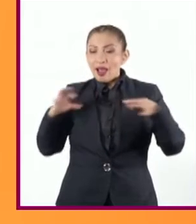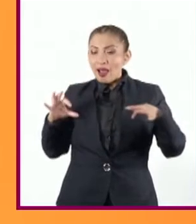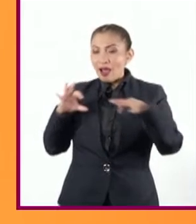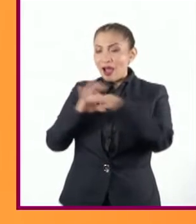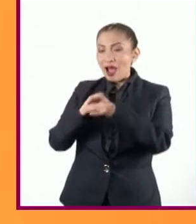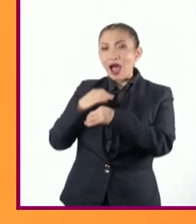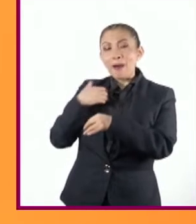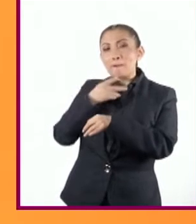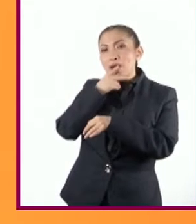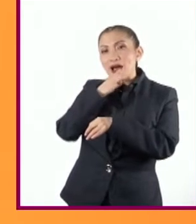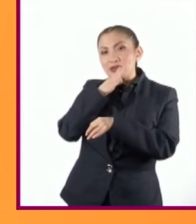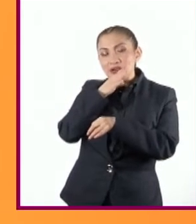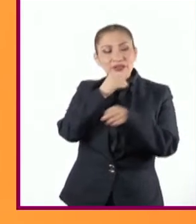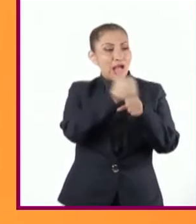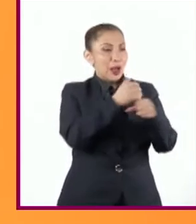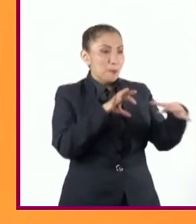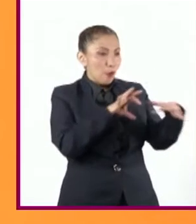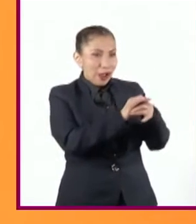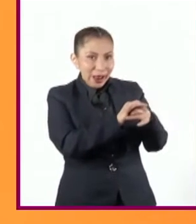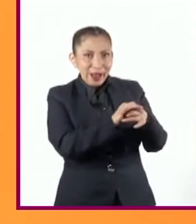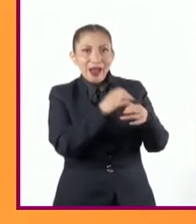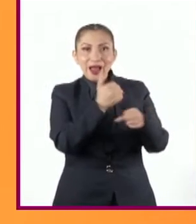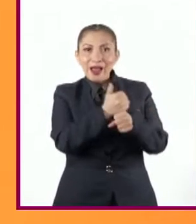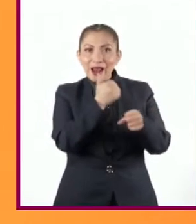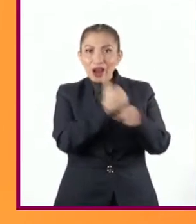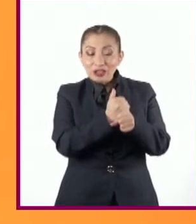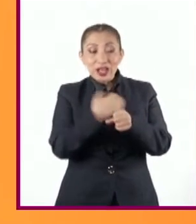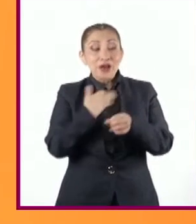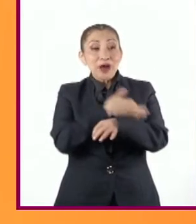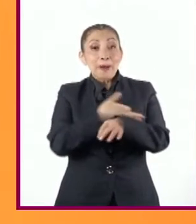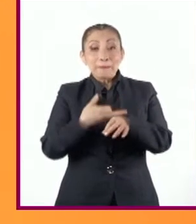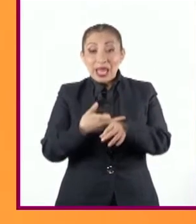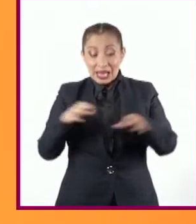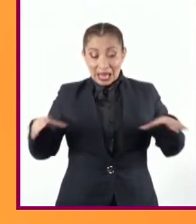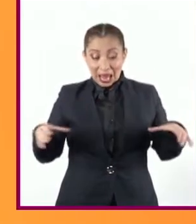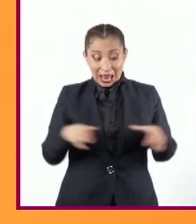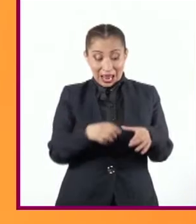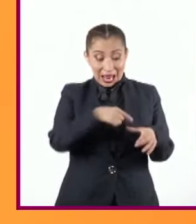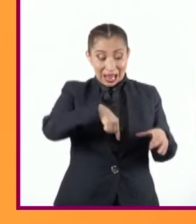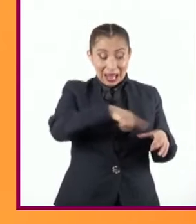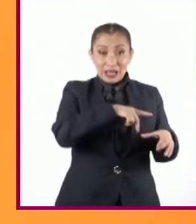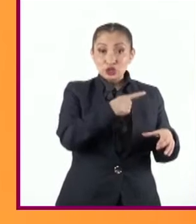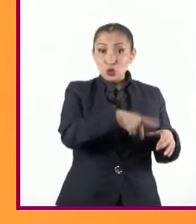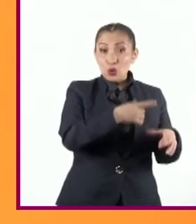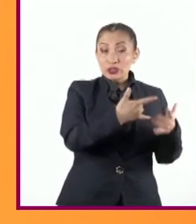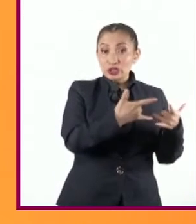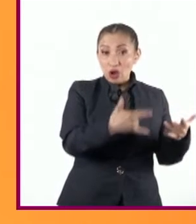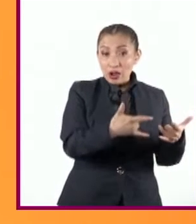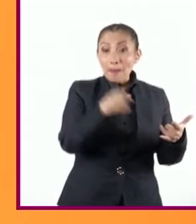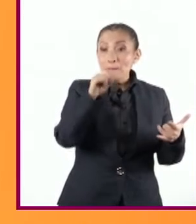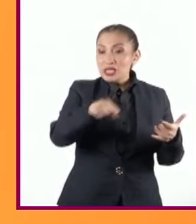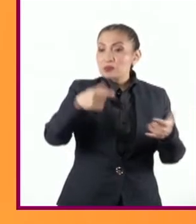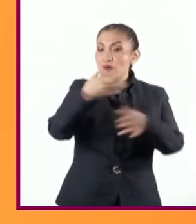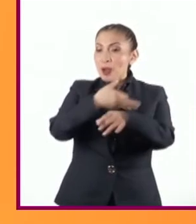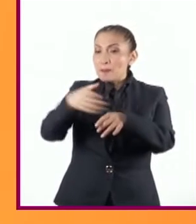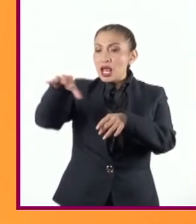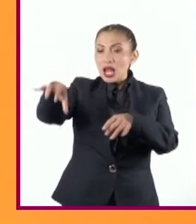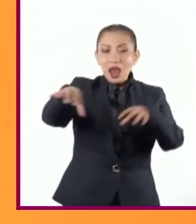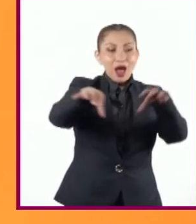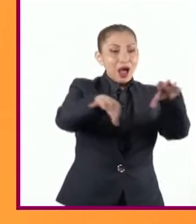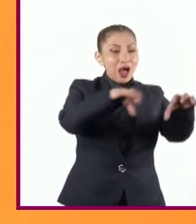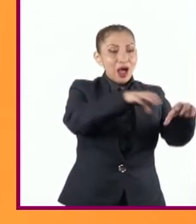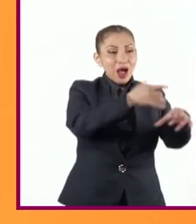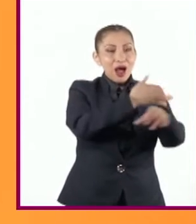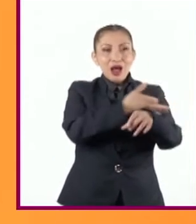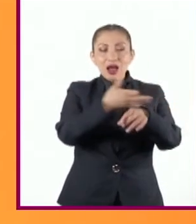y abuelos. Es decir, que nuestras familias tienen su propia historia y esas mismas historias conforman las